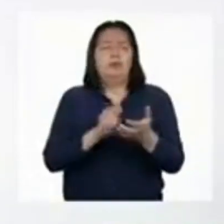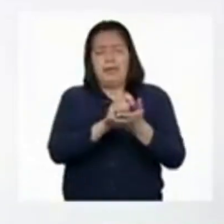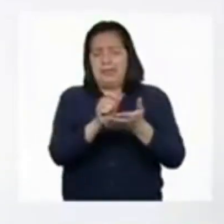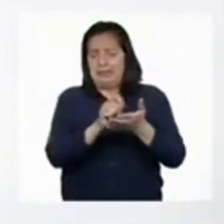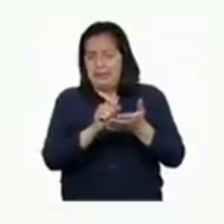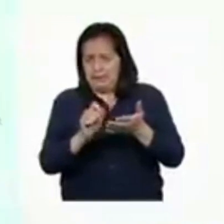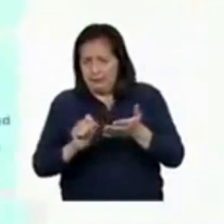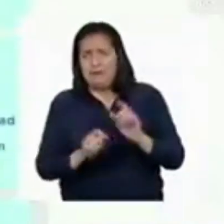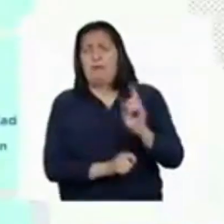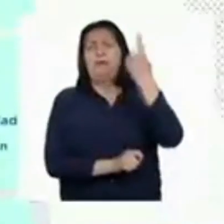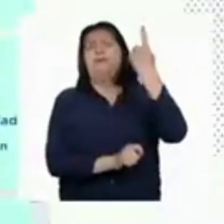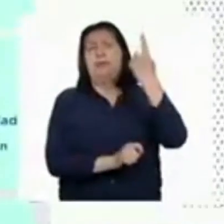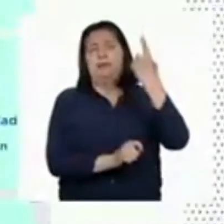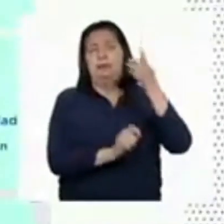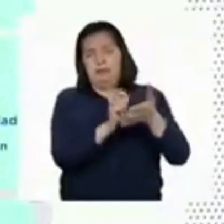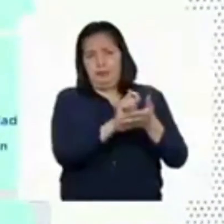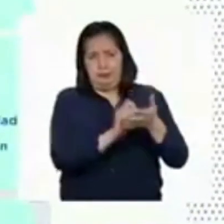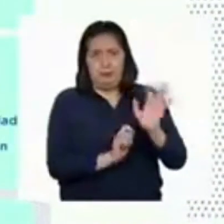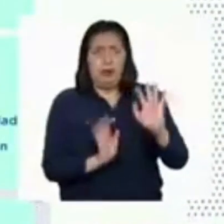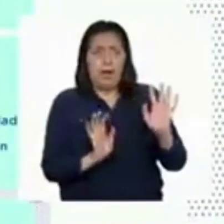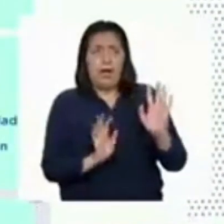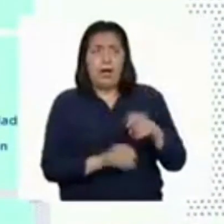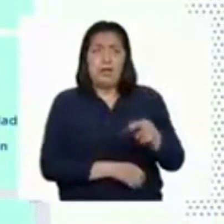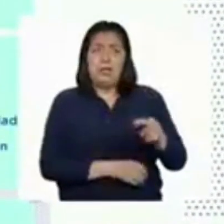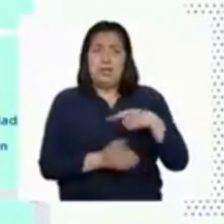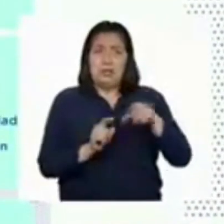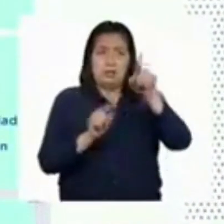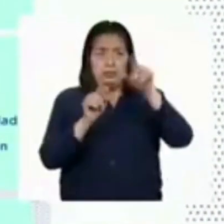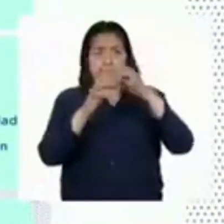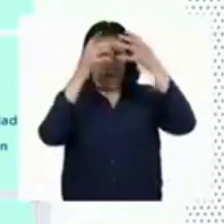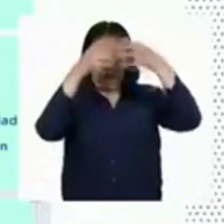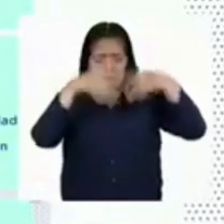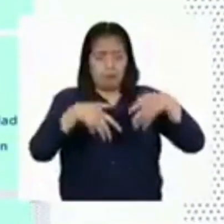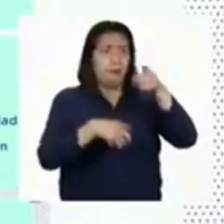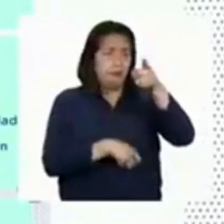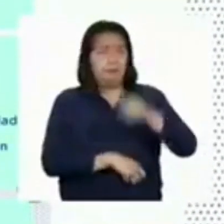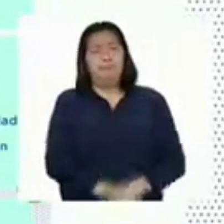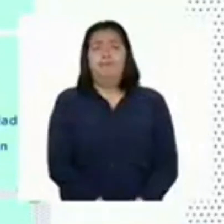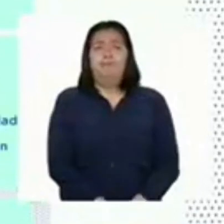nuestro primer borrador. Y así se vería nuestro esquema.